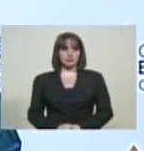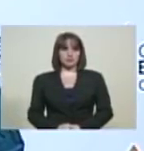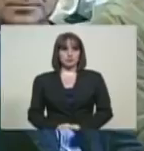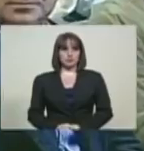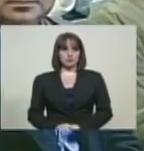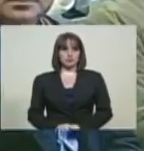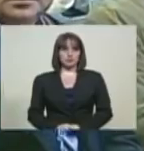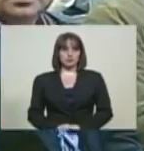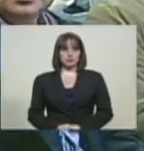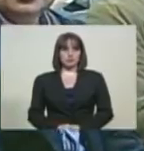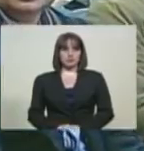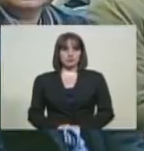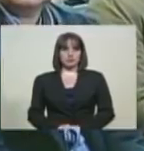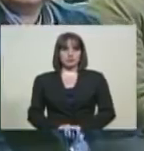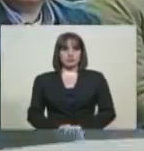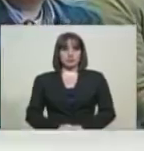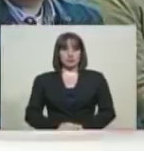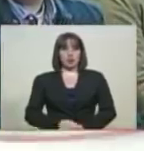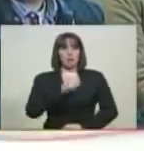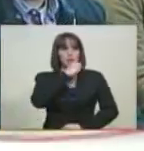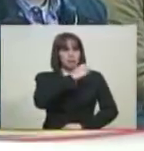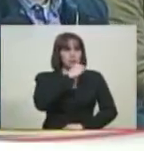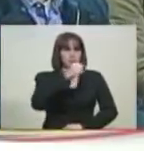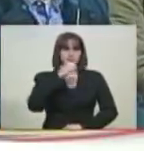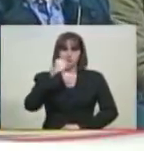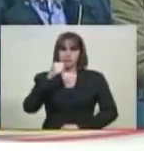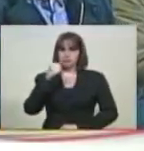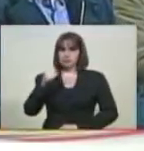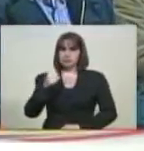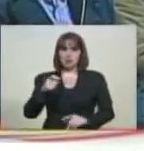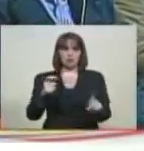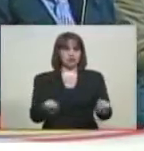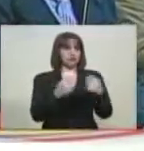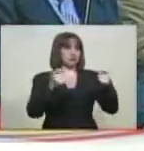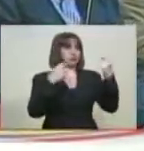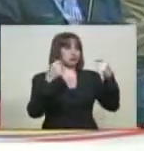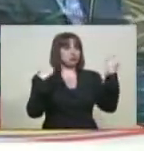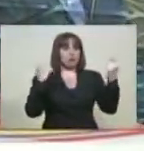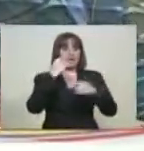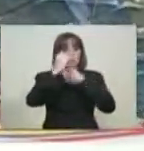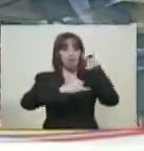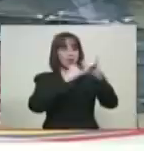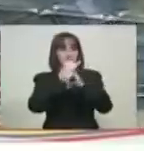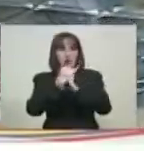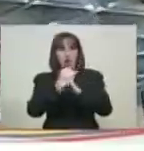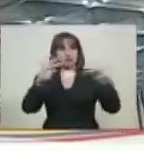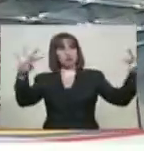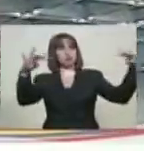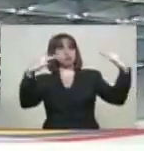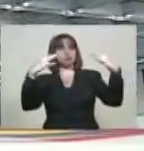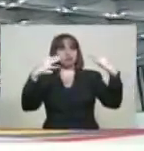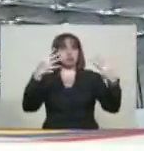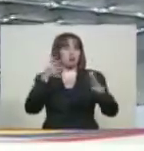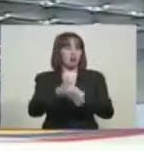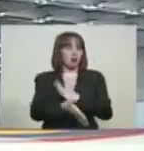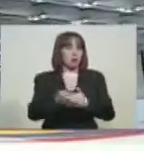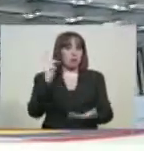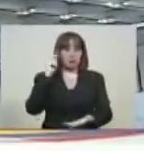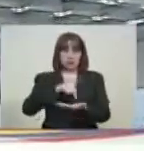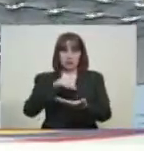que hay periodistas de varios medios de comunicación nacionales e internacionales nunca estará de más